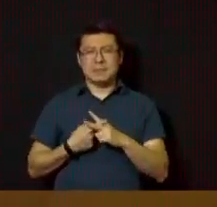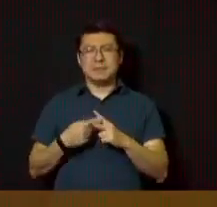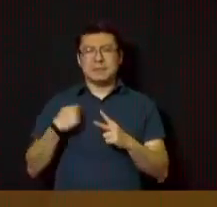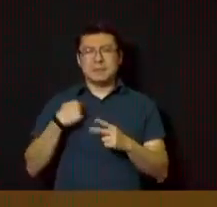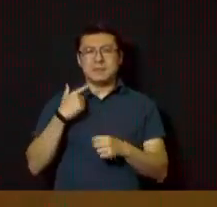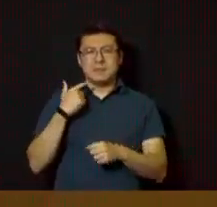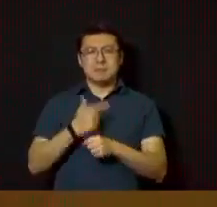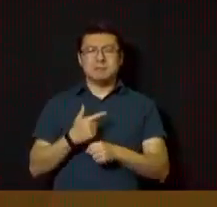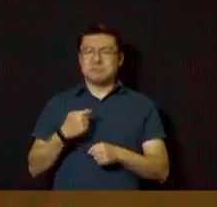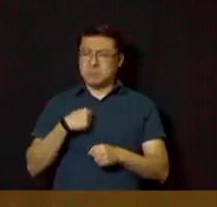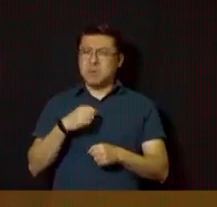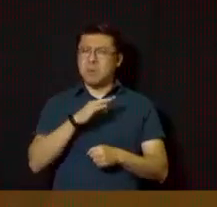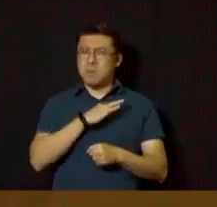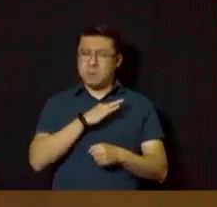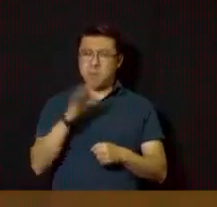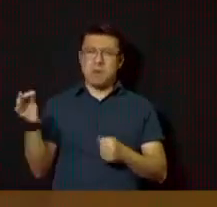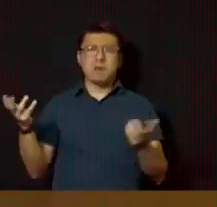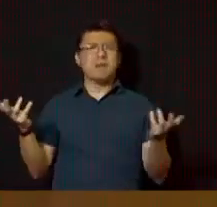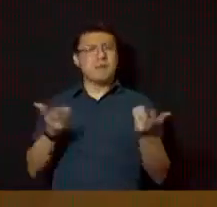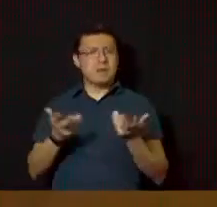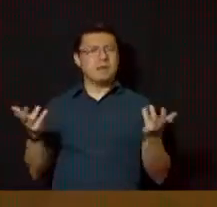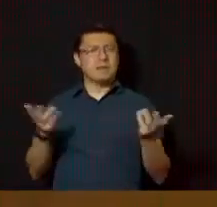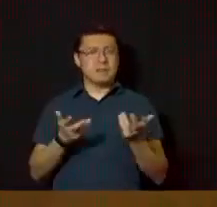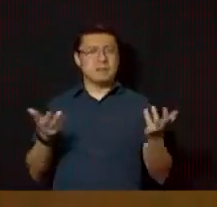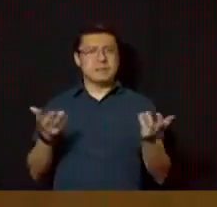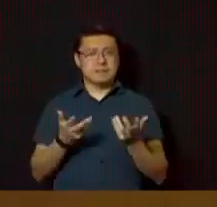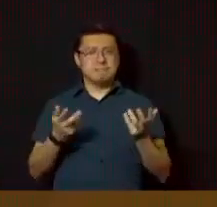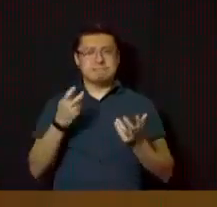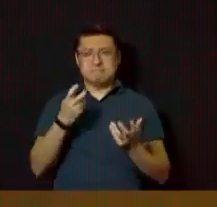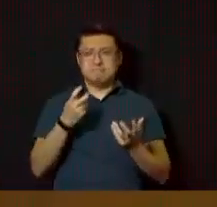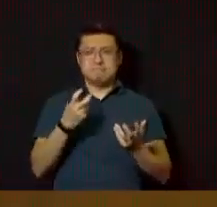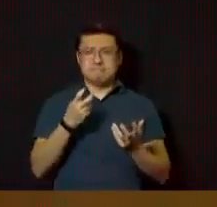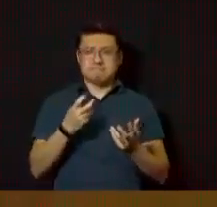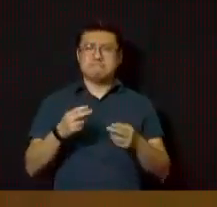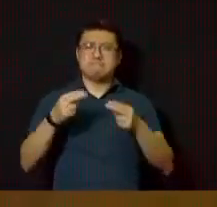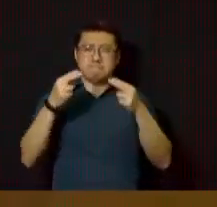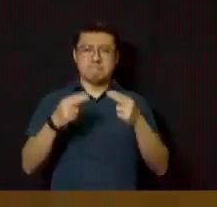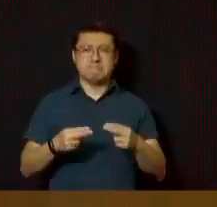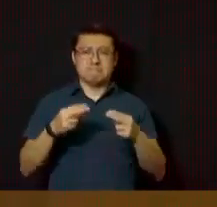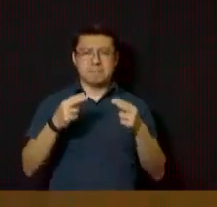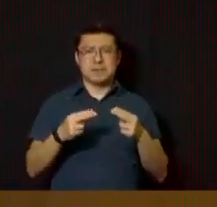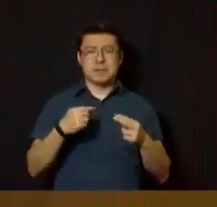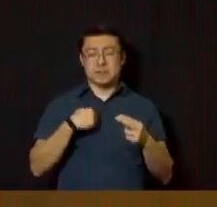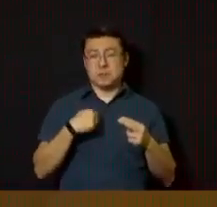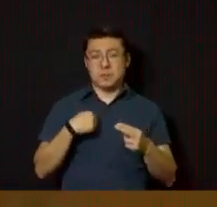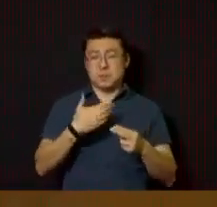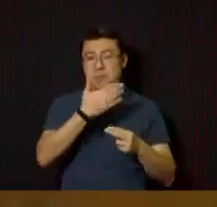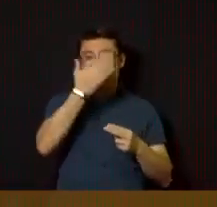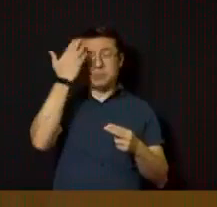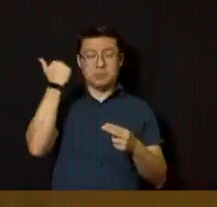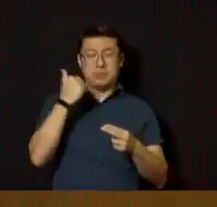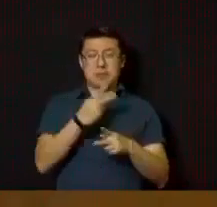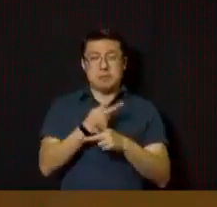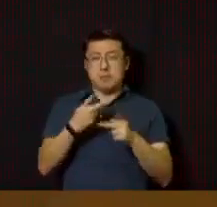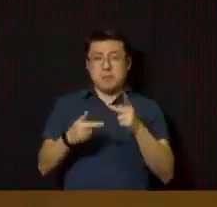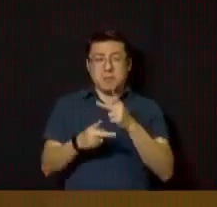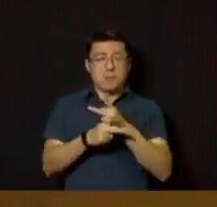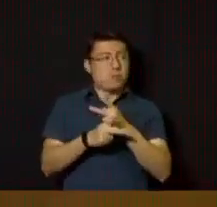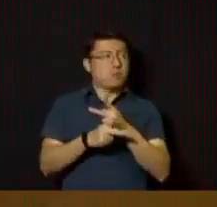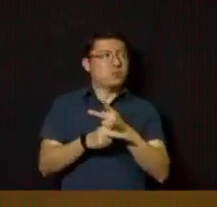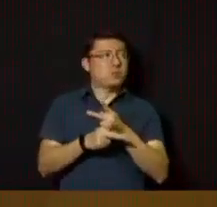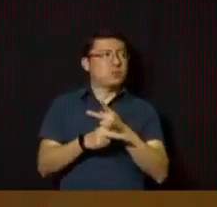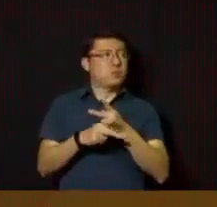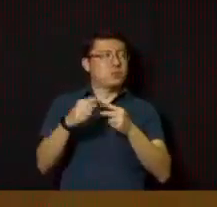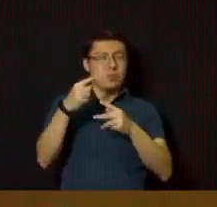pues yo podía hacerlo, ¿no? Dije, bueno, aquí está la ganancia. No sé nada todavía del producto, no sé